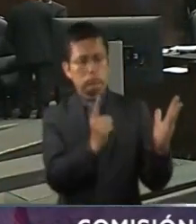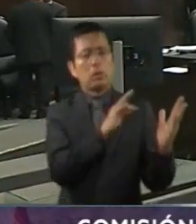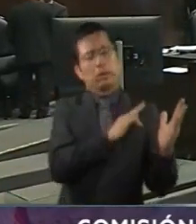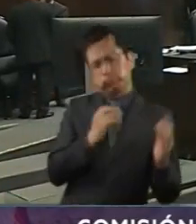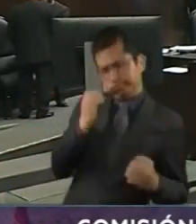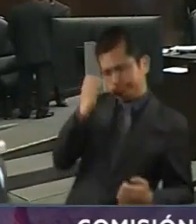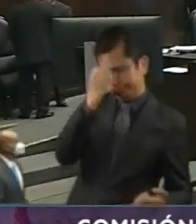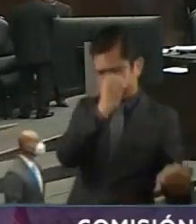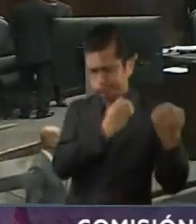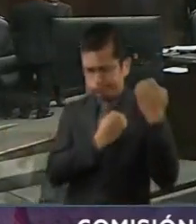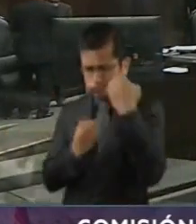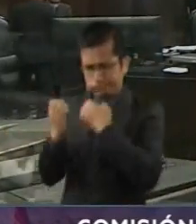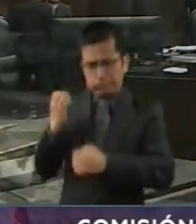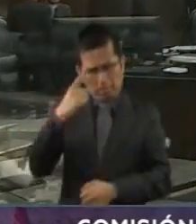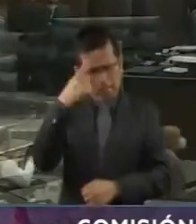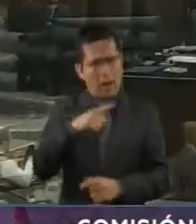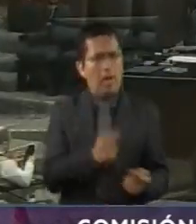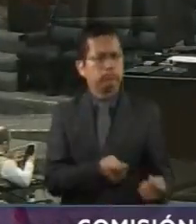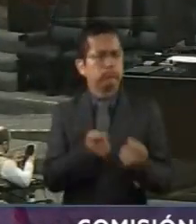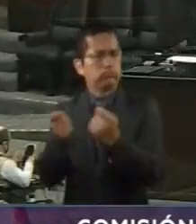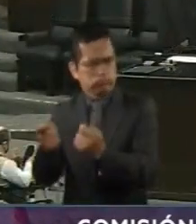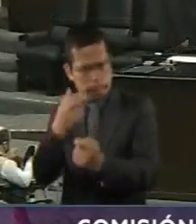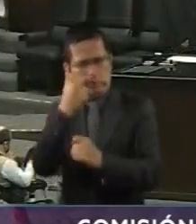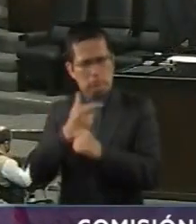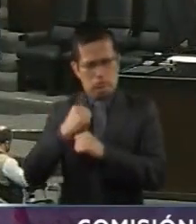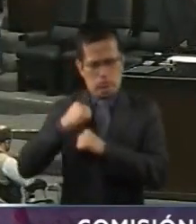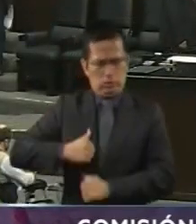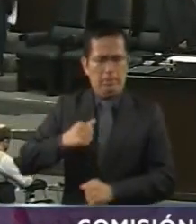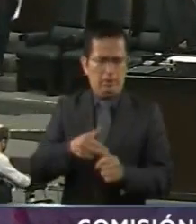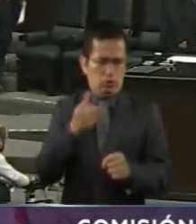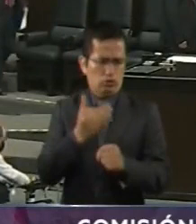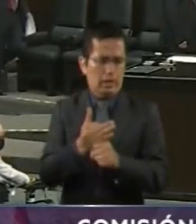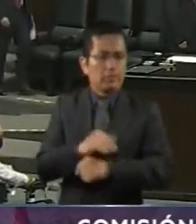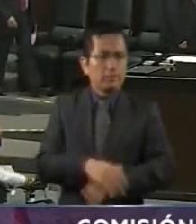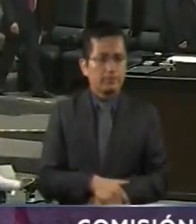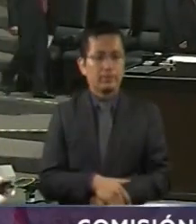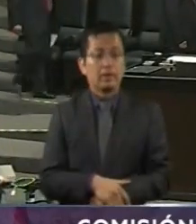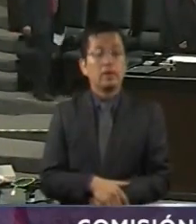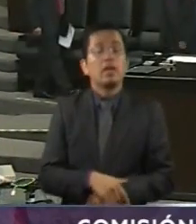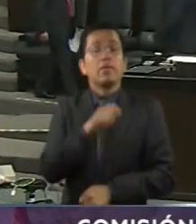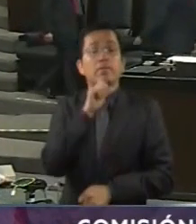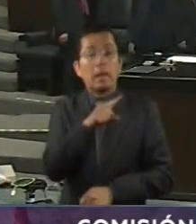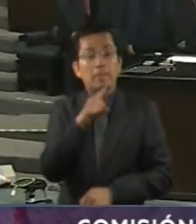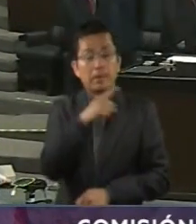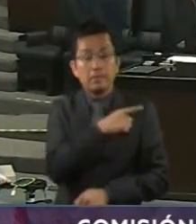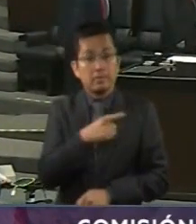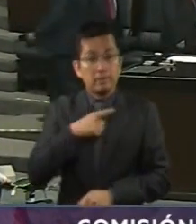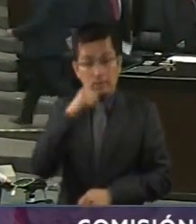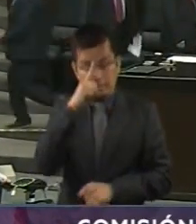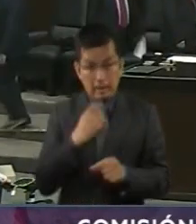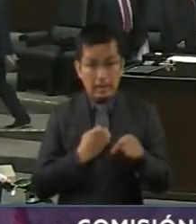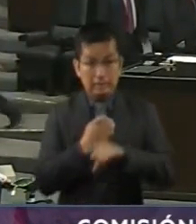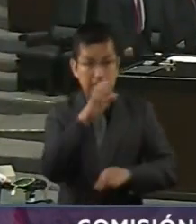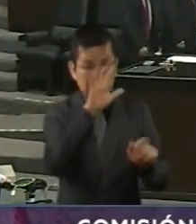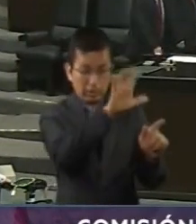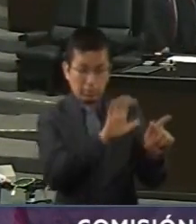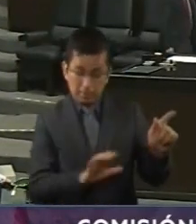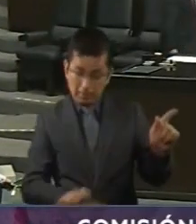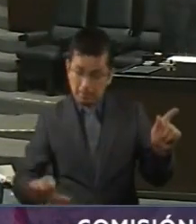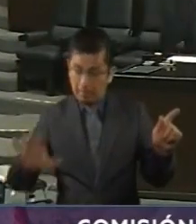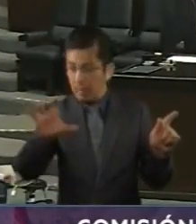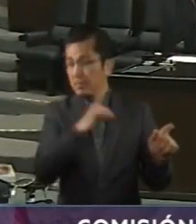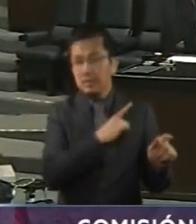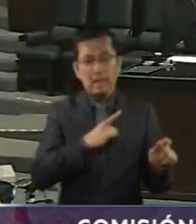notarial. También se propone la creación de una regulación mínima en cada entidad federativa que